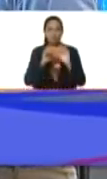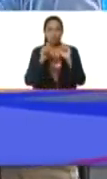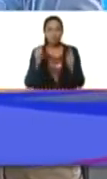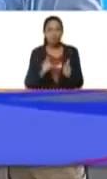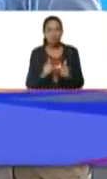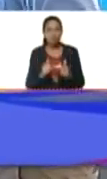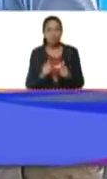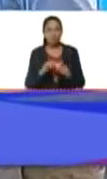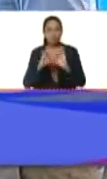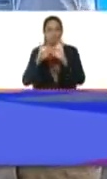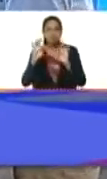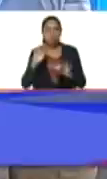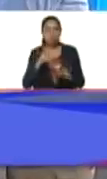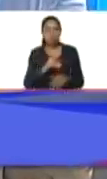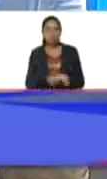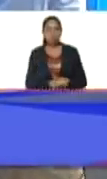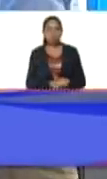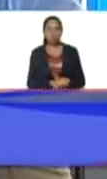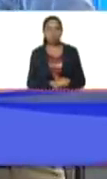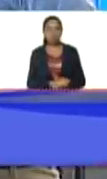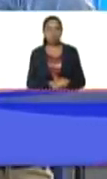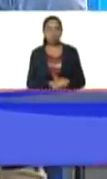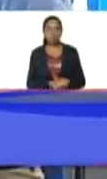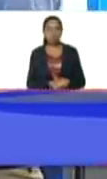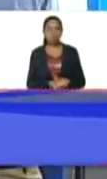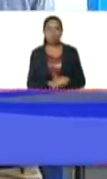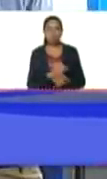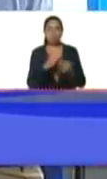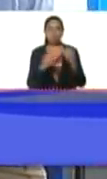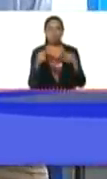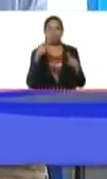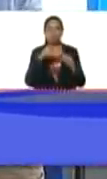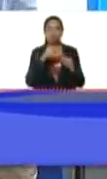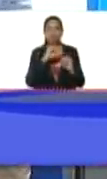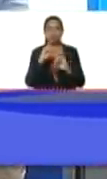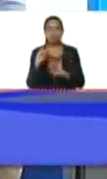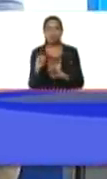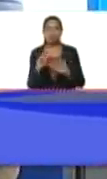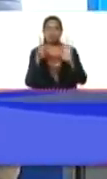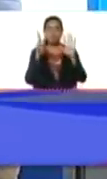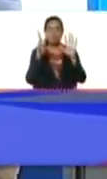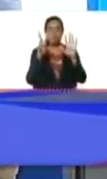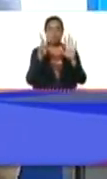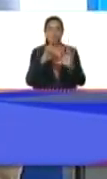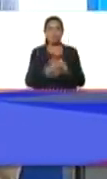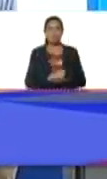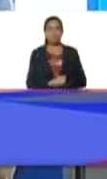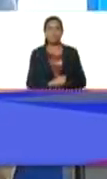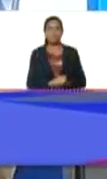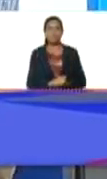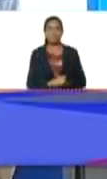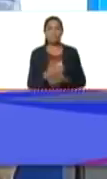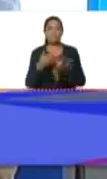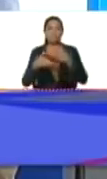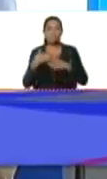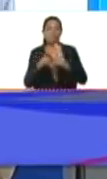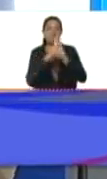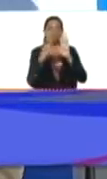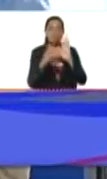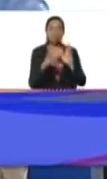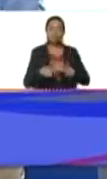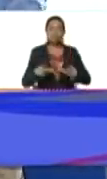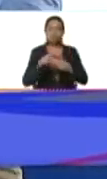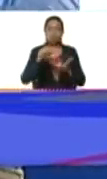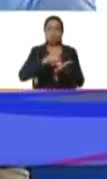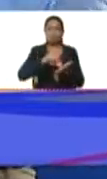misiones y protección. El último objetivo, aunque usted puso 7, es el de servicio y derecho a la ciudad. Aquí